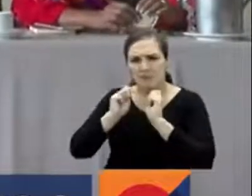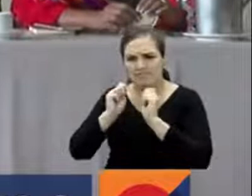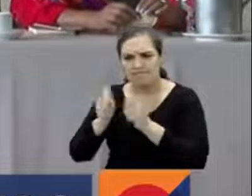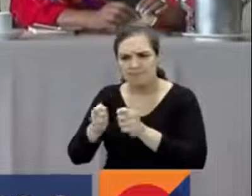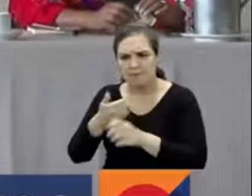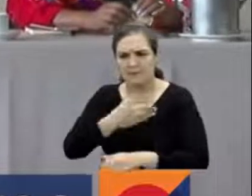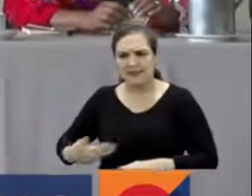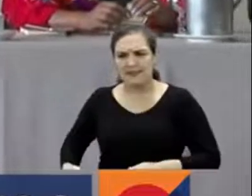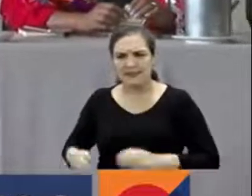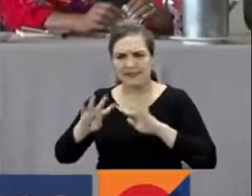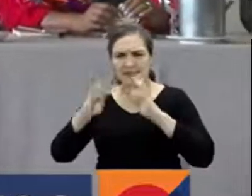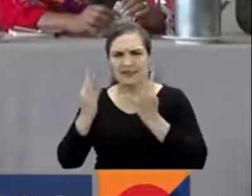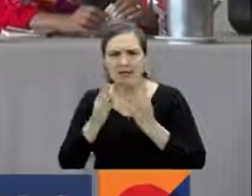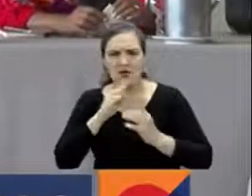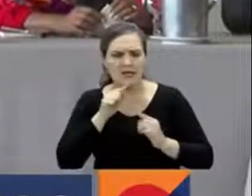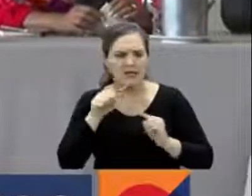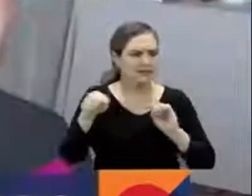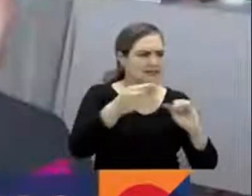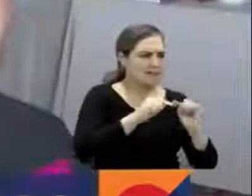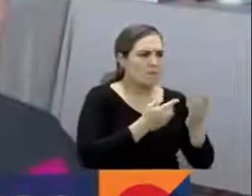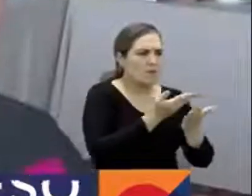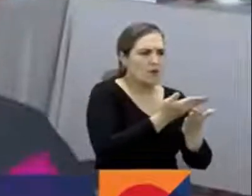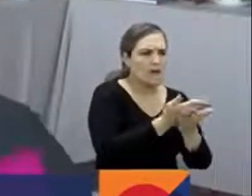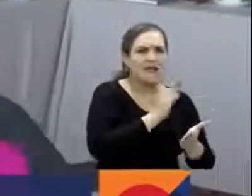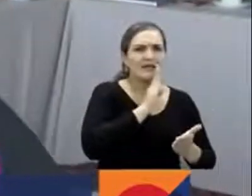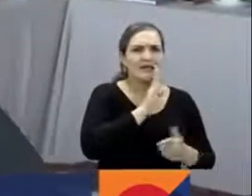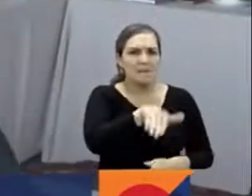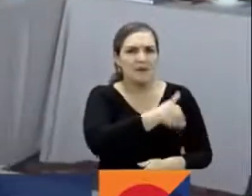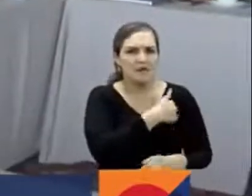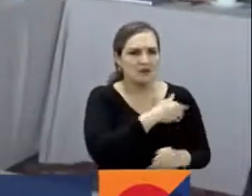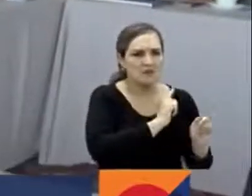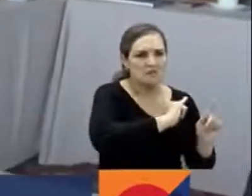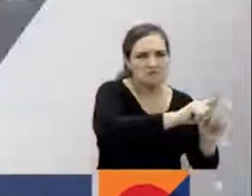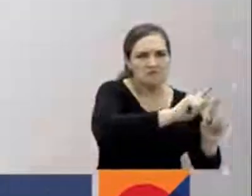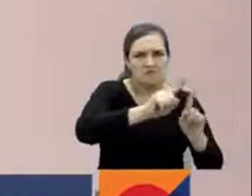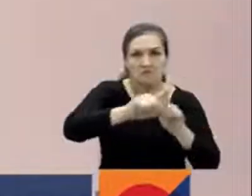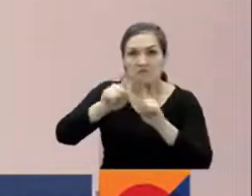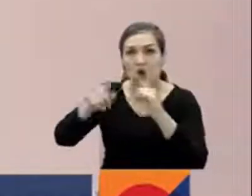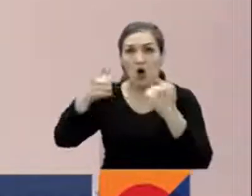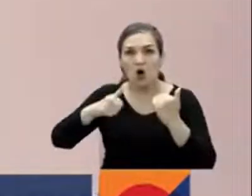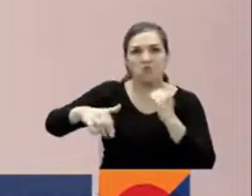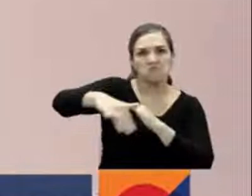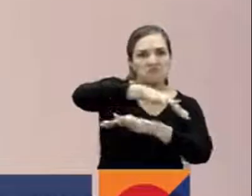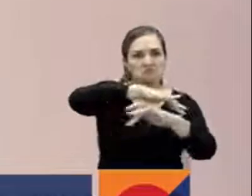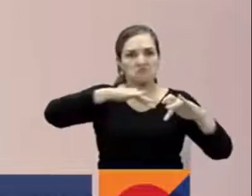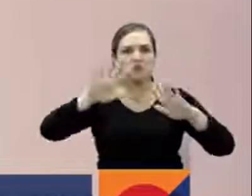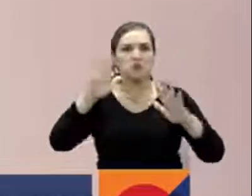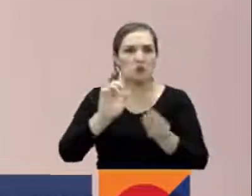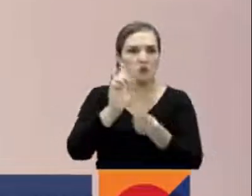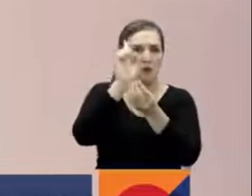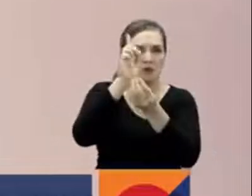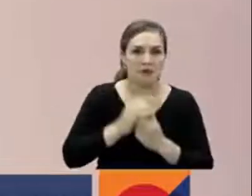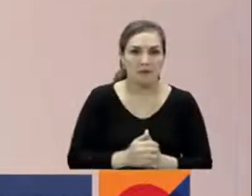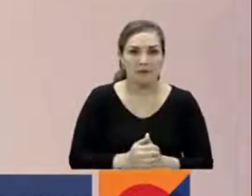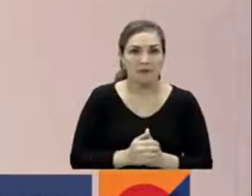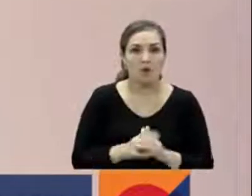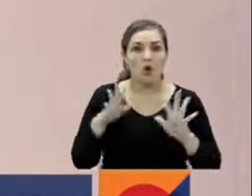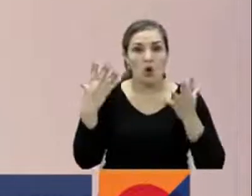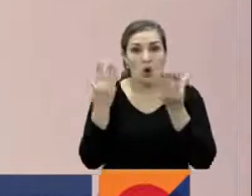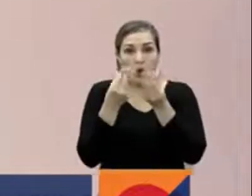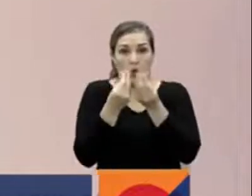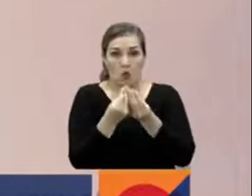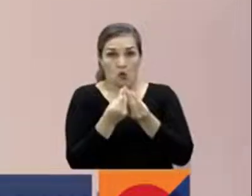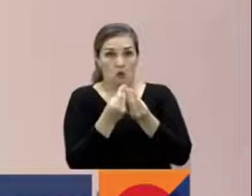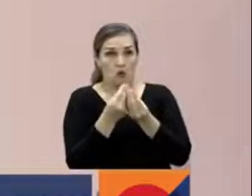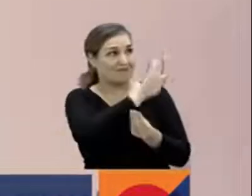Senado y varios suenan para ministerios. Jornada de gabinetología. Posible oposición al presidente